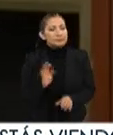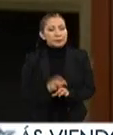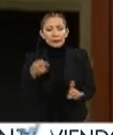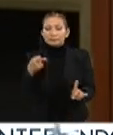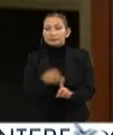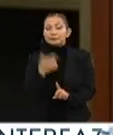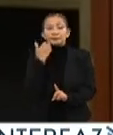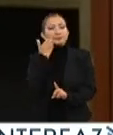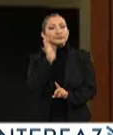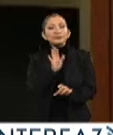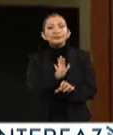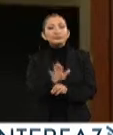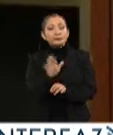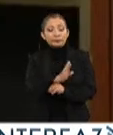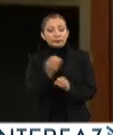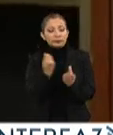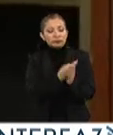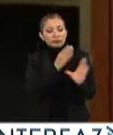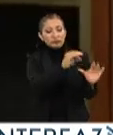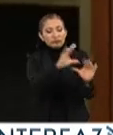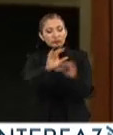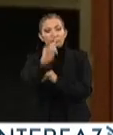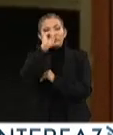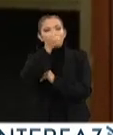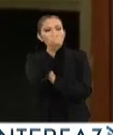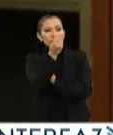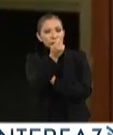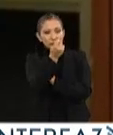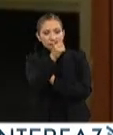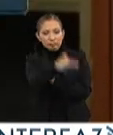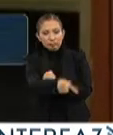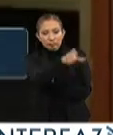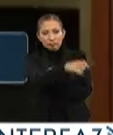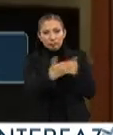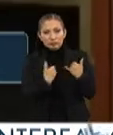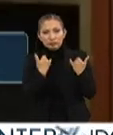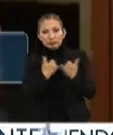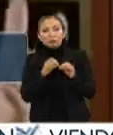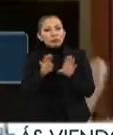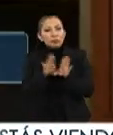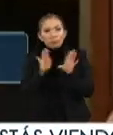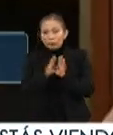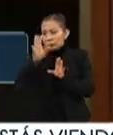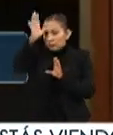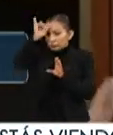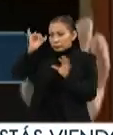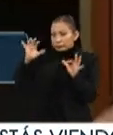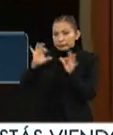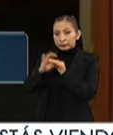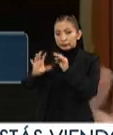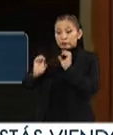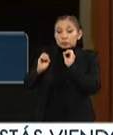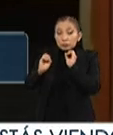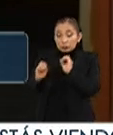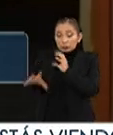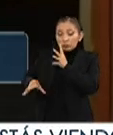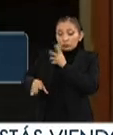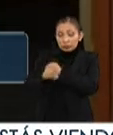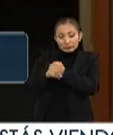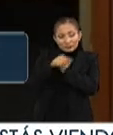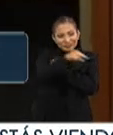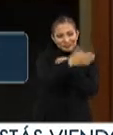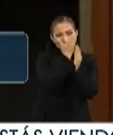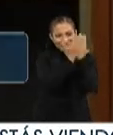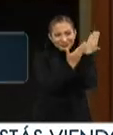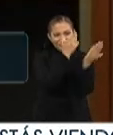lo que busca es formar buenos técnicos. ¿Cómo lo hace? Conciliando o complementando la